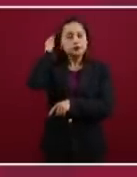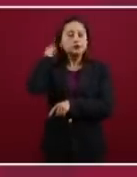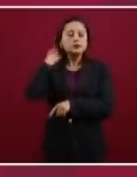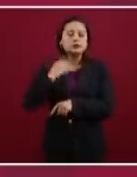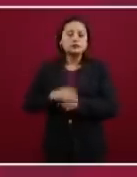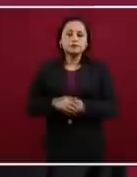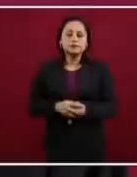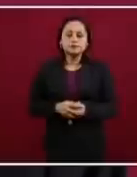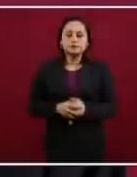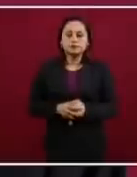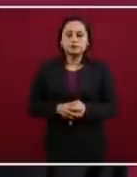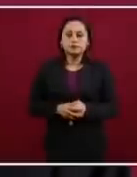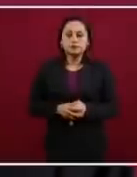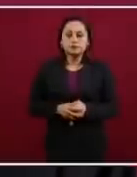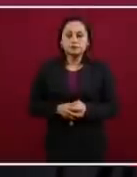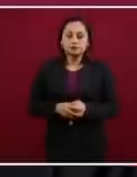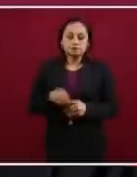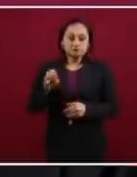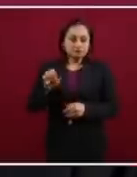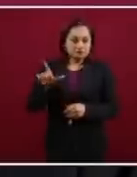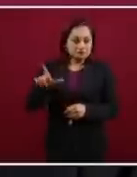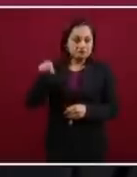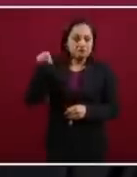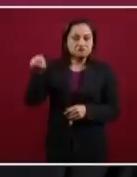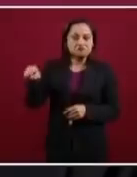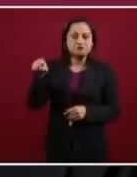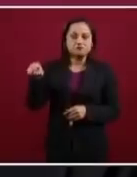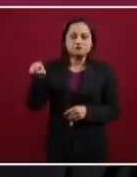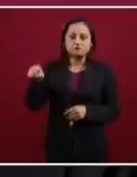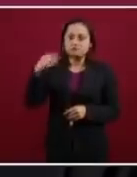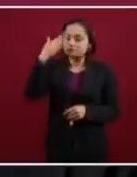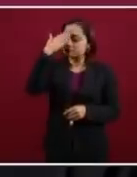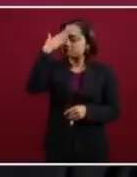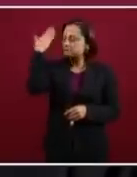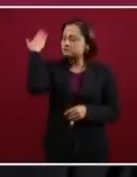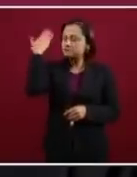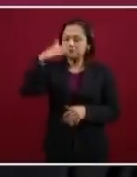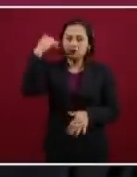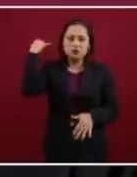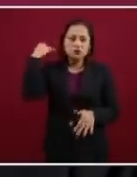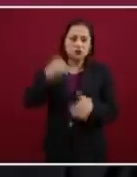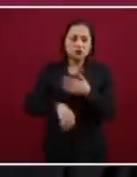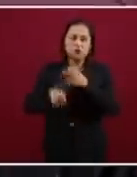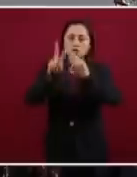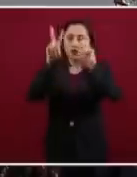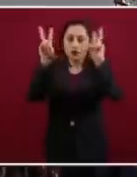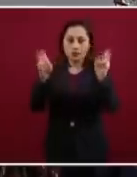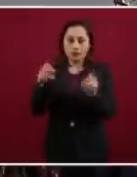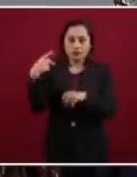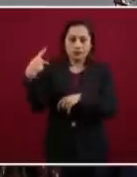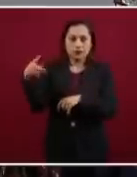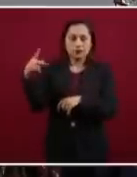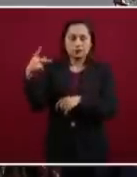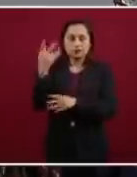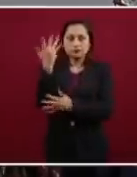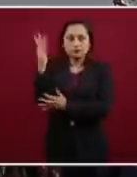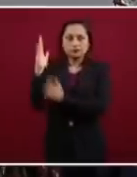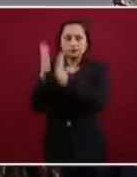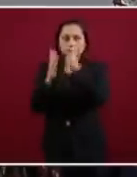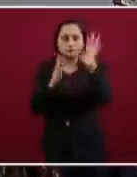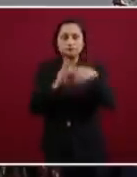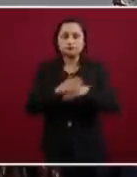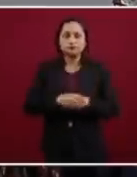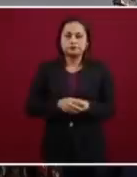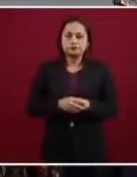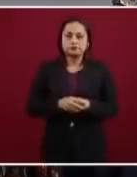es las gentes que más saben sobre esta materia no es como antes